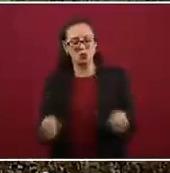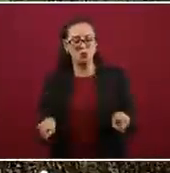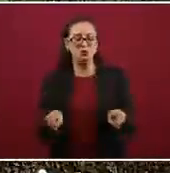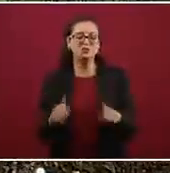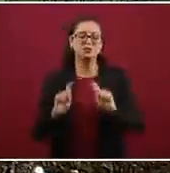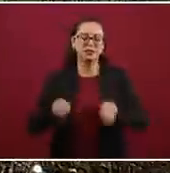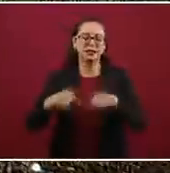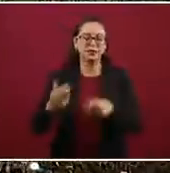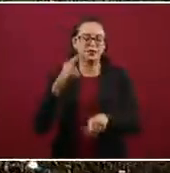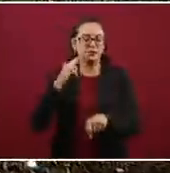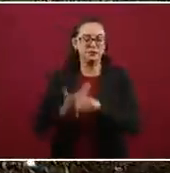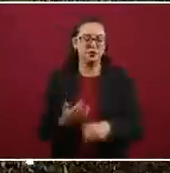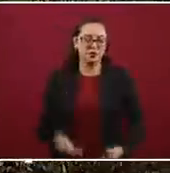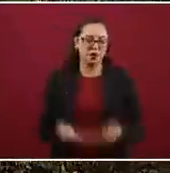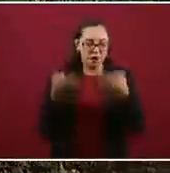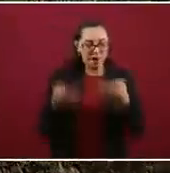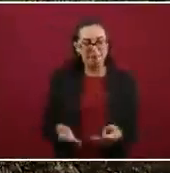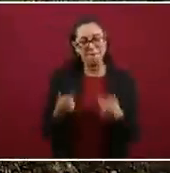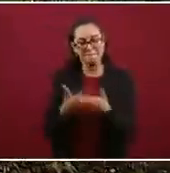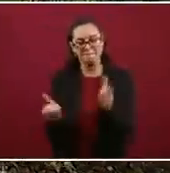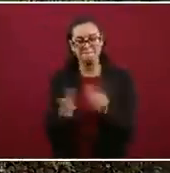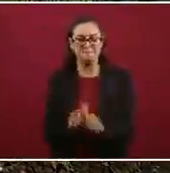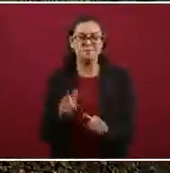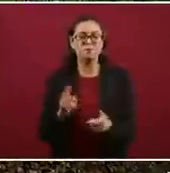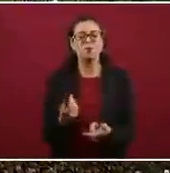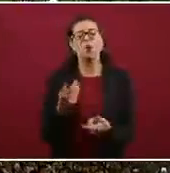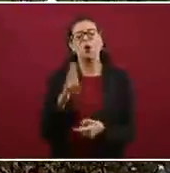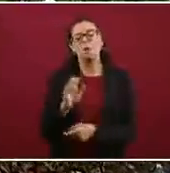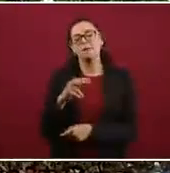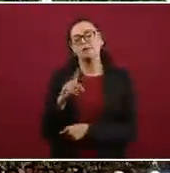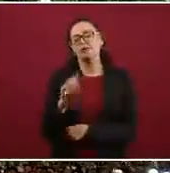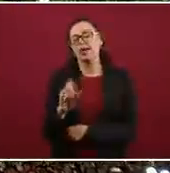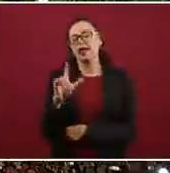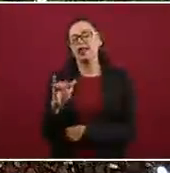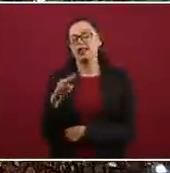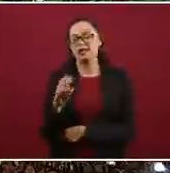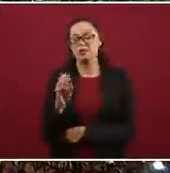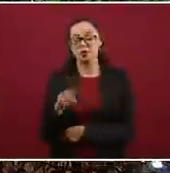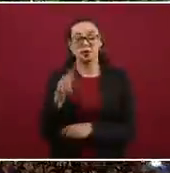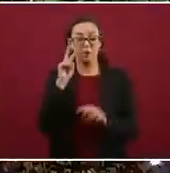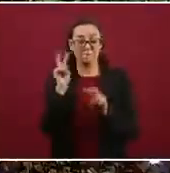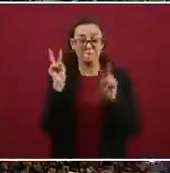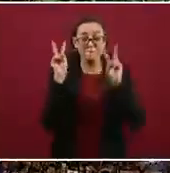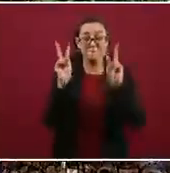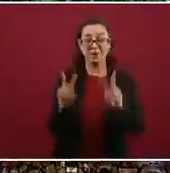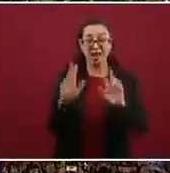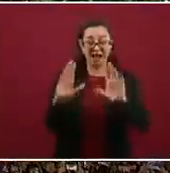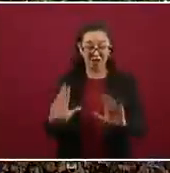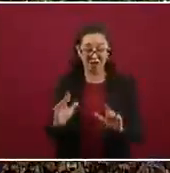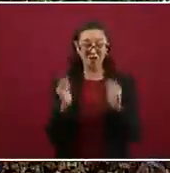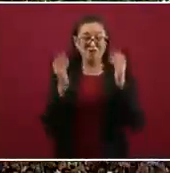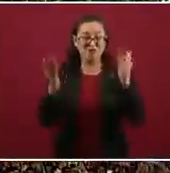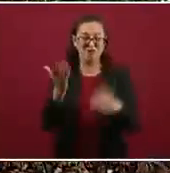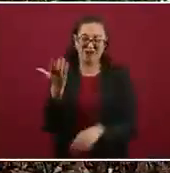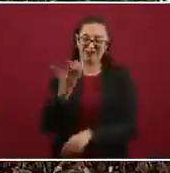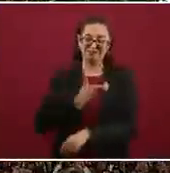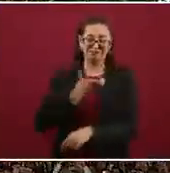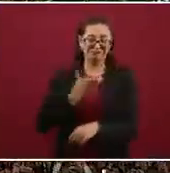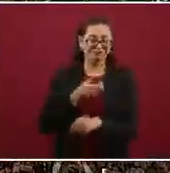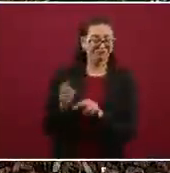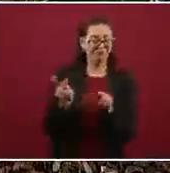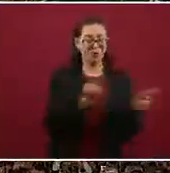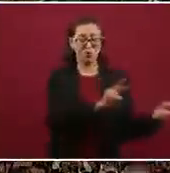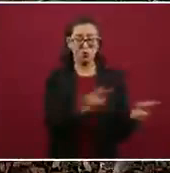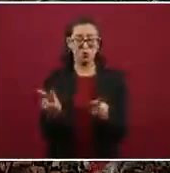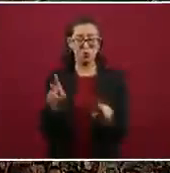a cargo de la original Banda Limón. Vamos a ir con esta imagen impresionante de cómo luce en este momento el